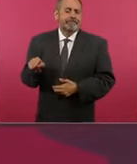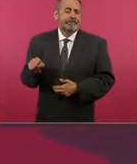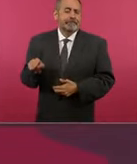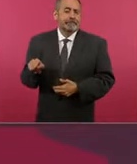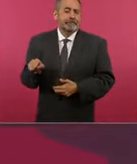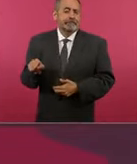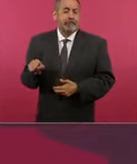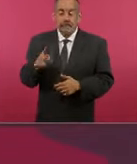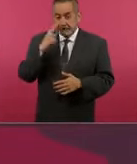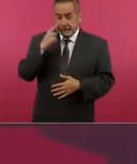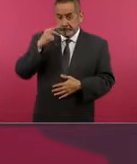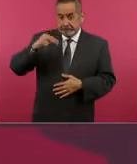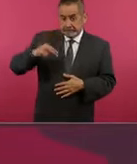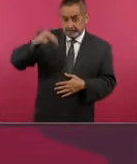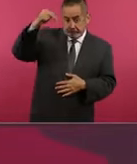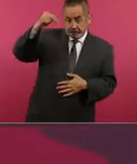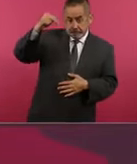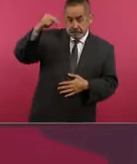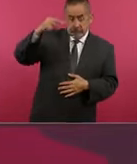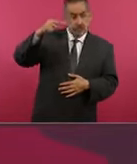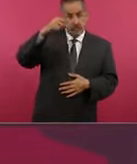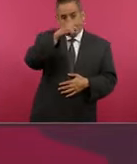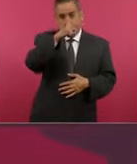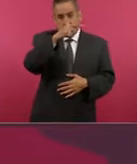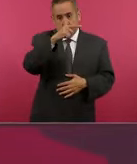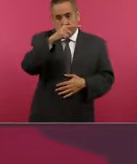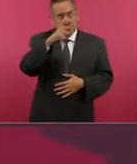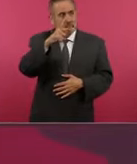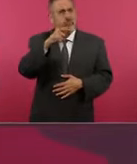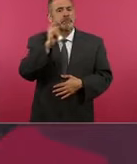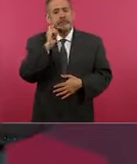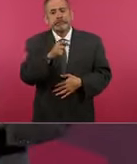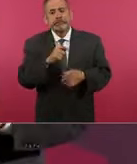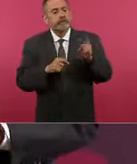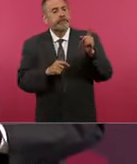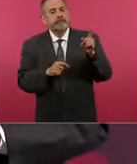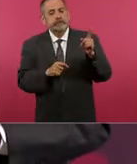El norte tiene la gran ventaja